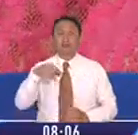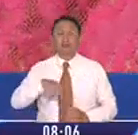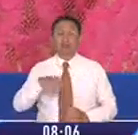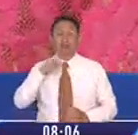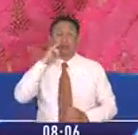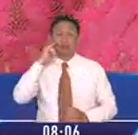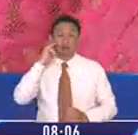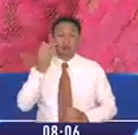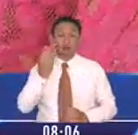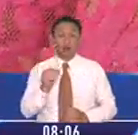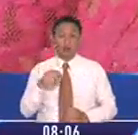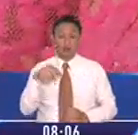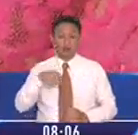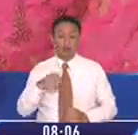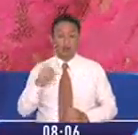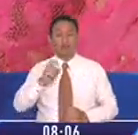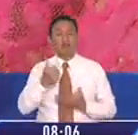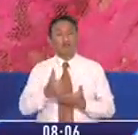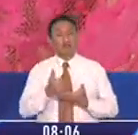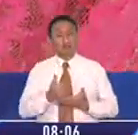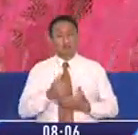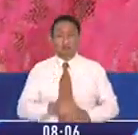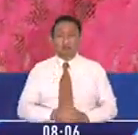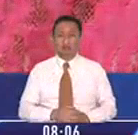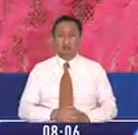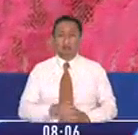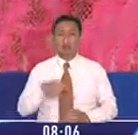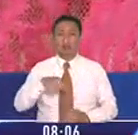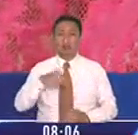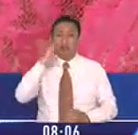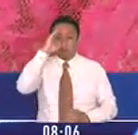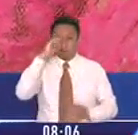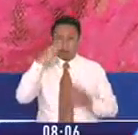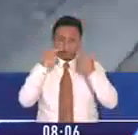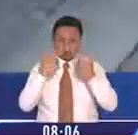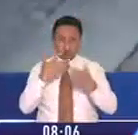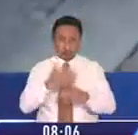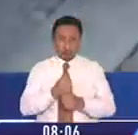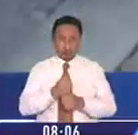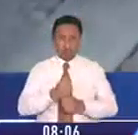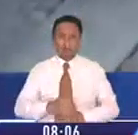niños, jóvenes que necesitamos que nos ayuden, que nos ayuden con seguridad.